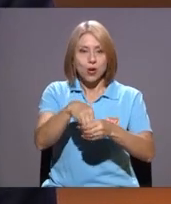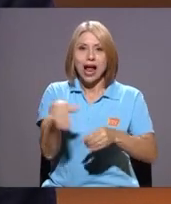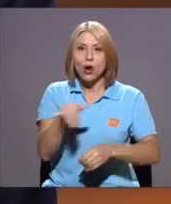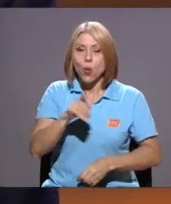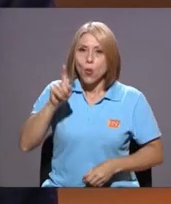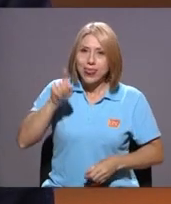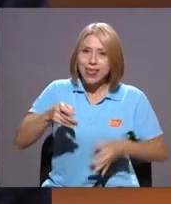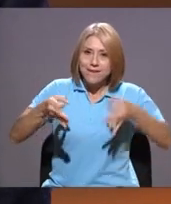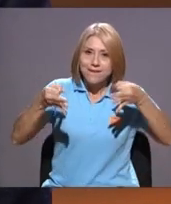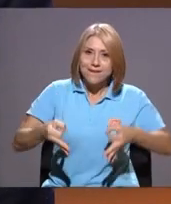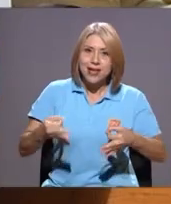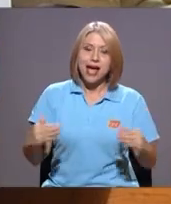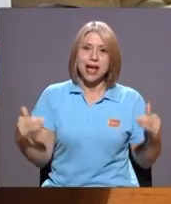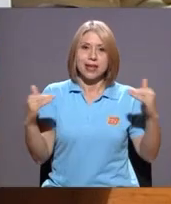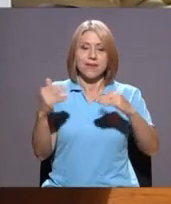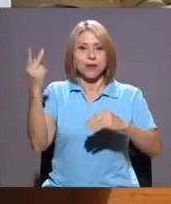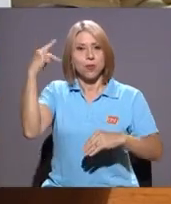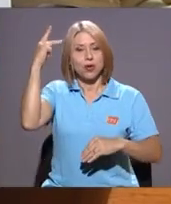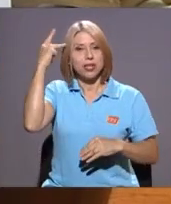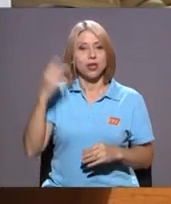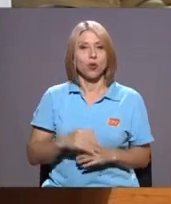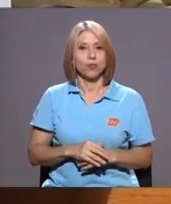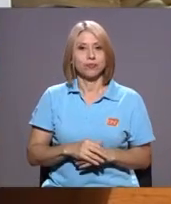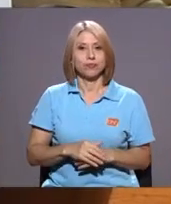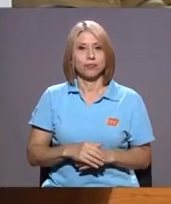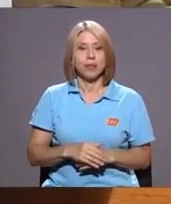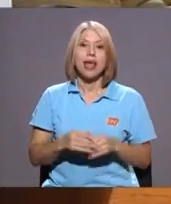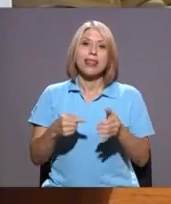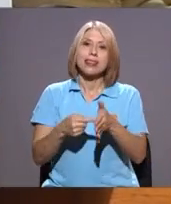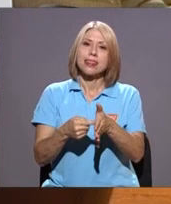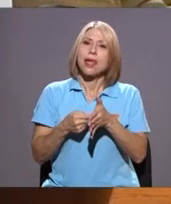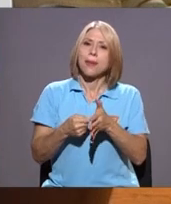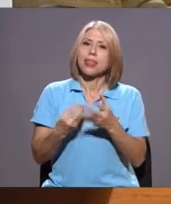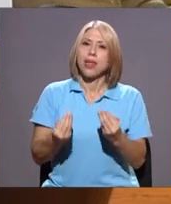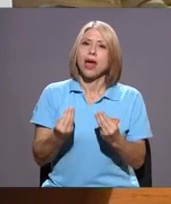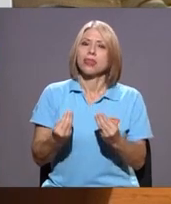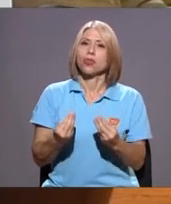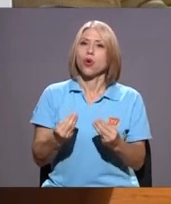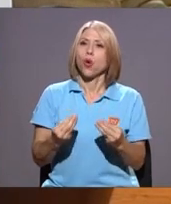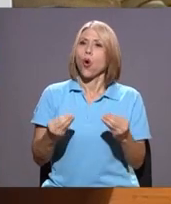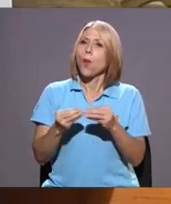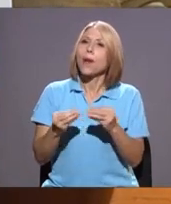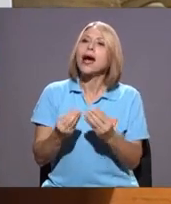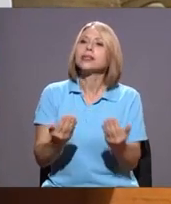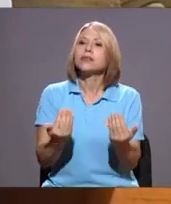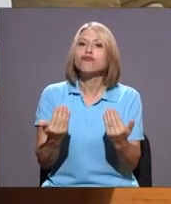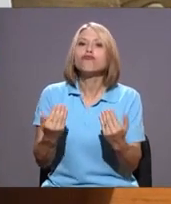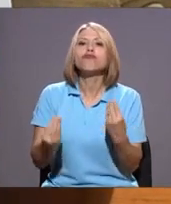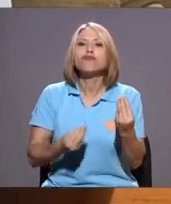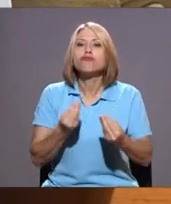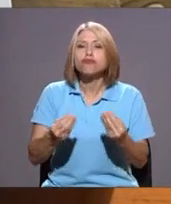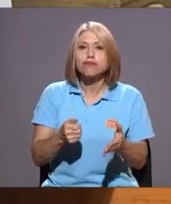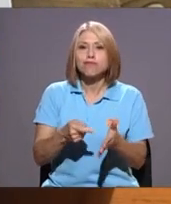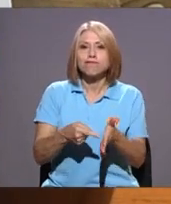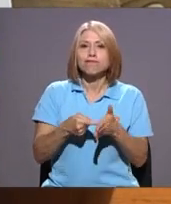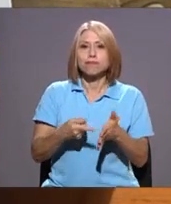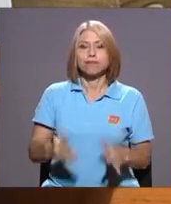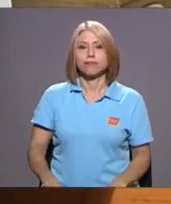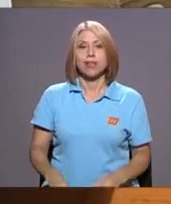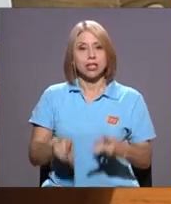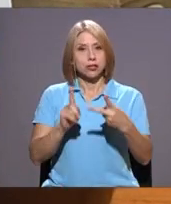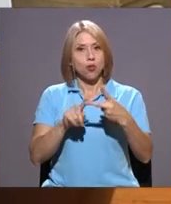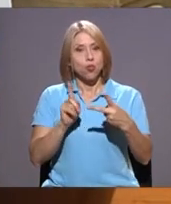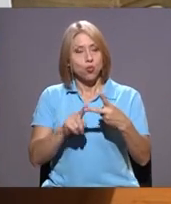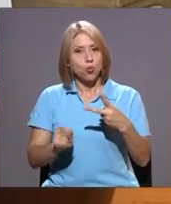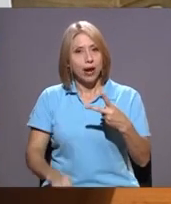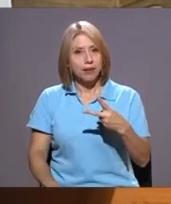nivel político demandando golpeando más a la mesa en segundo lugar creo yo